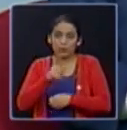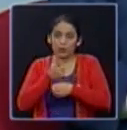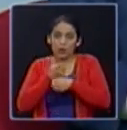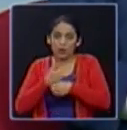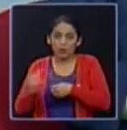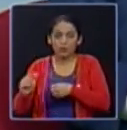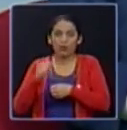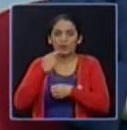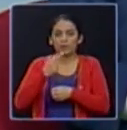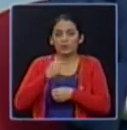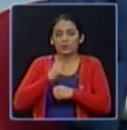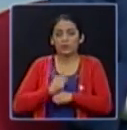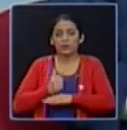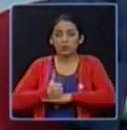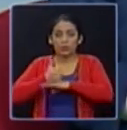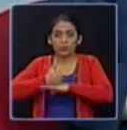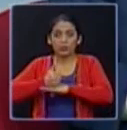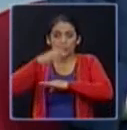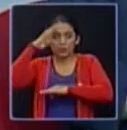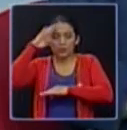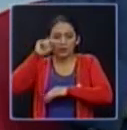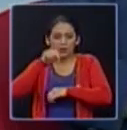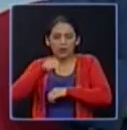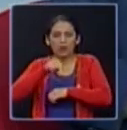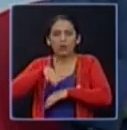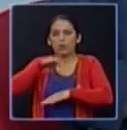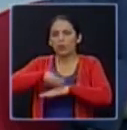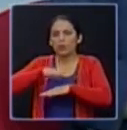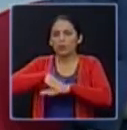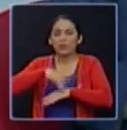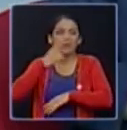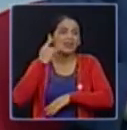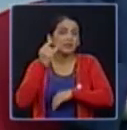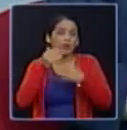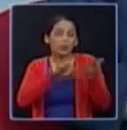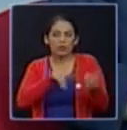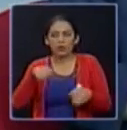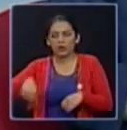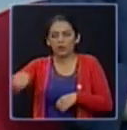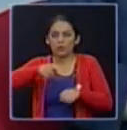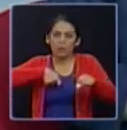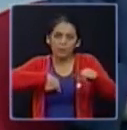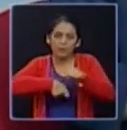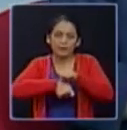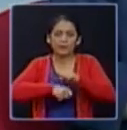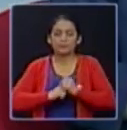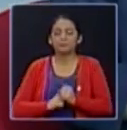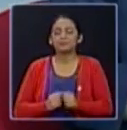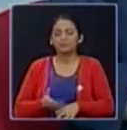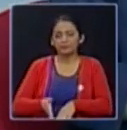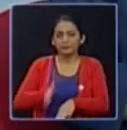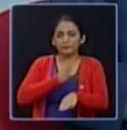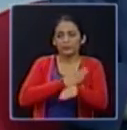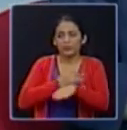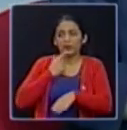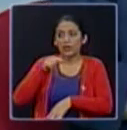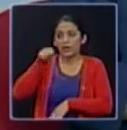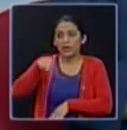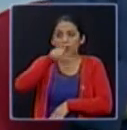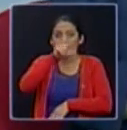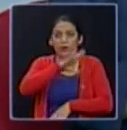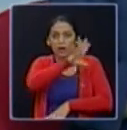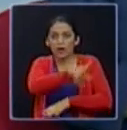general del Estado, Carlos Vaca, confirmó que contra los sospechosos se formuló cargos por los presuntos delitos de trata de